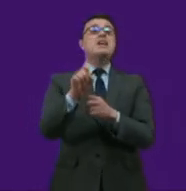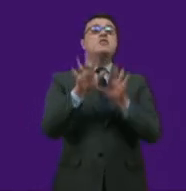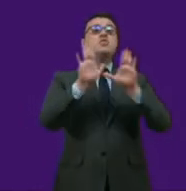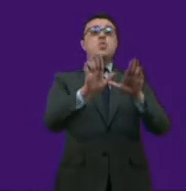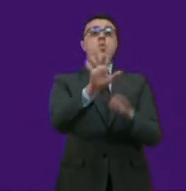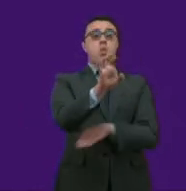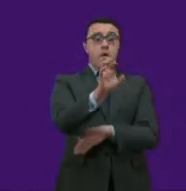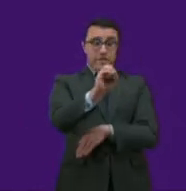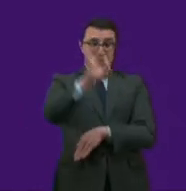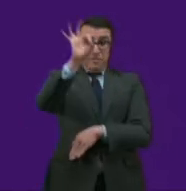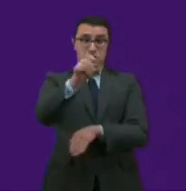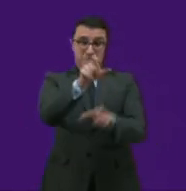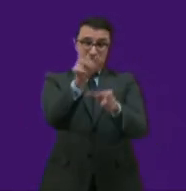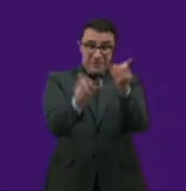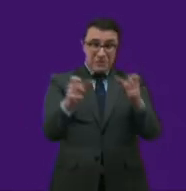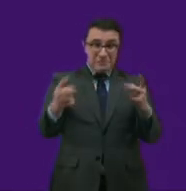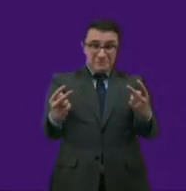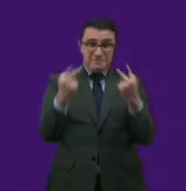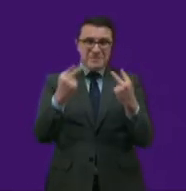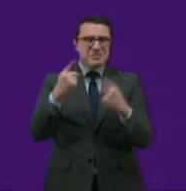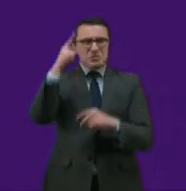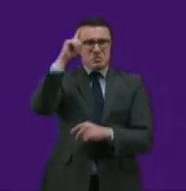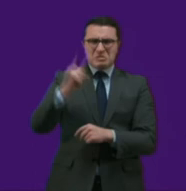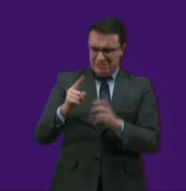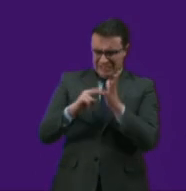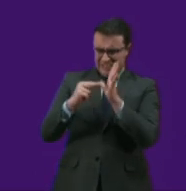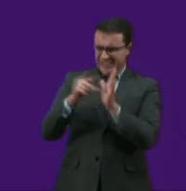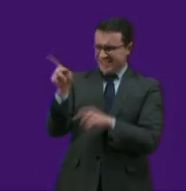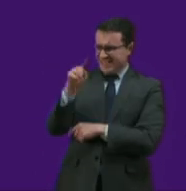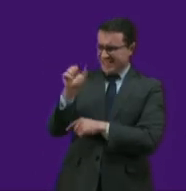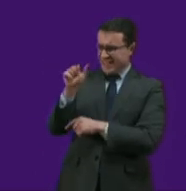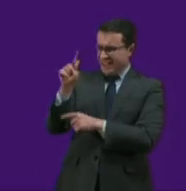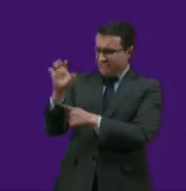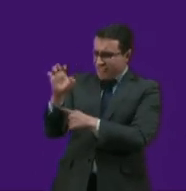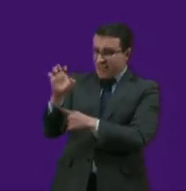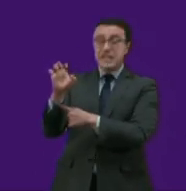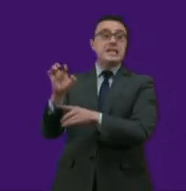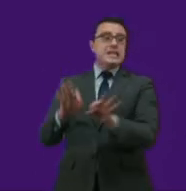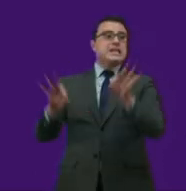los que están aquí conectados de pronto no saben qué es un safe. Importantísimo saber qué es un